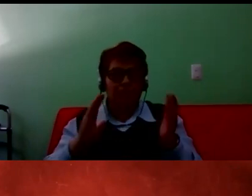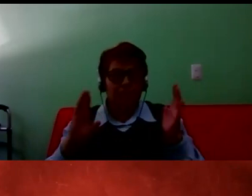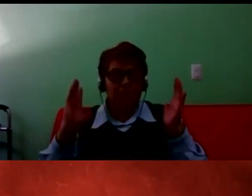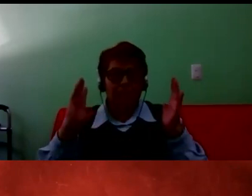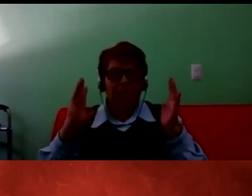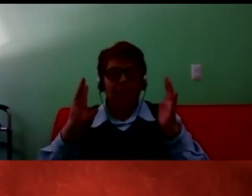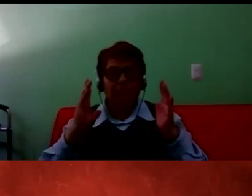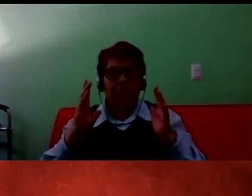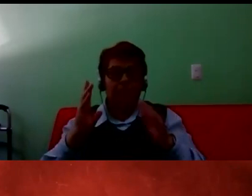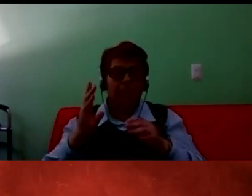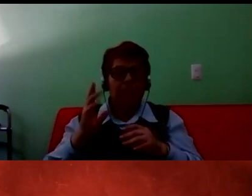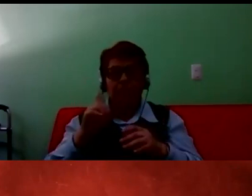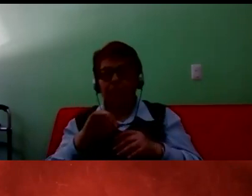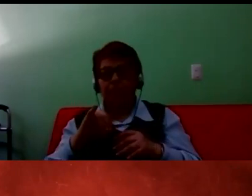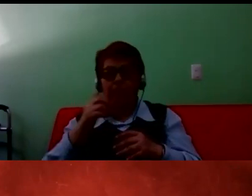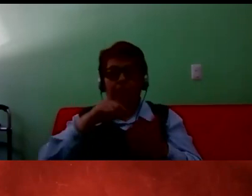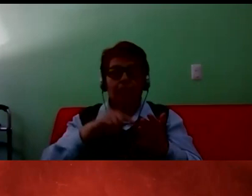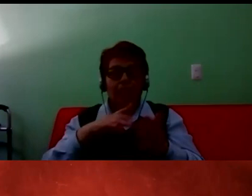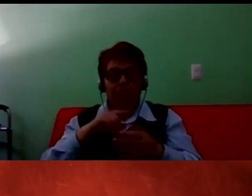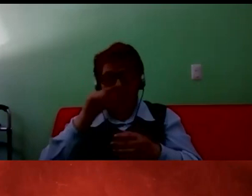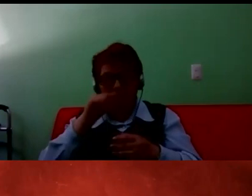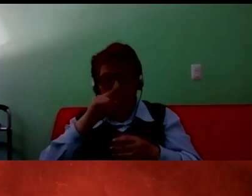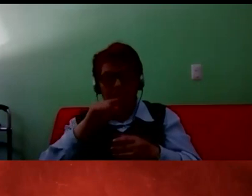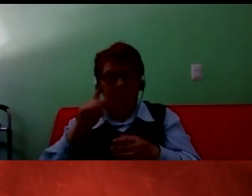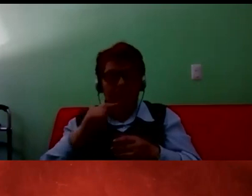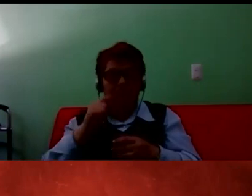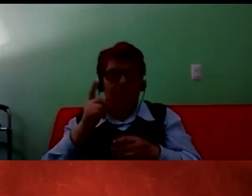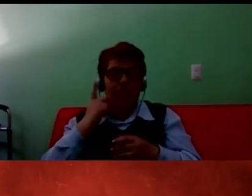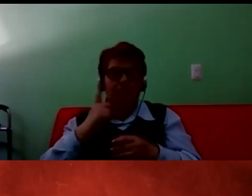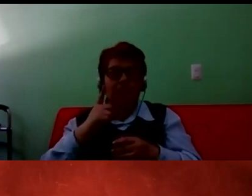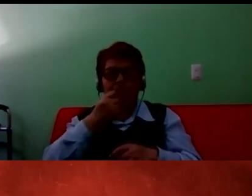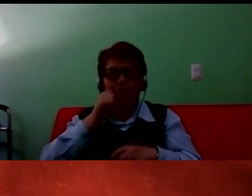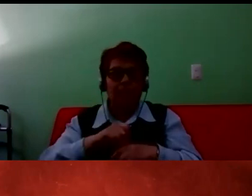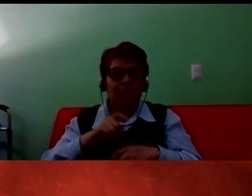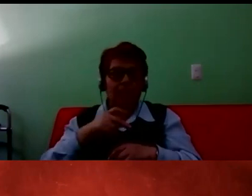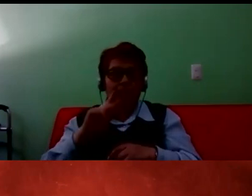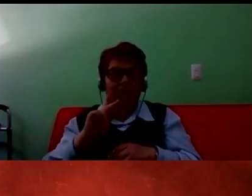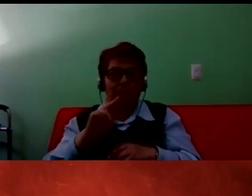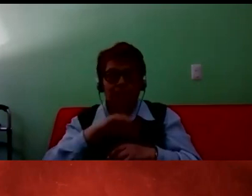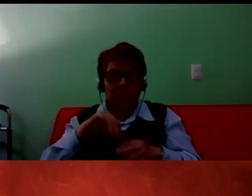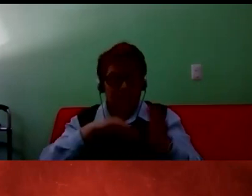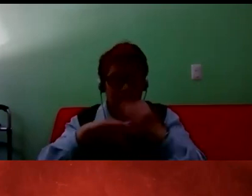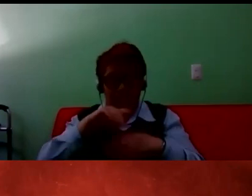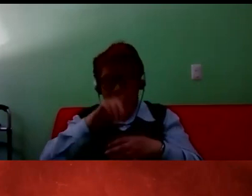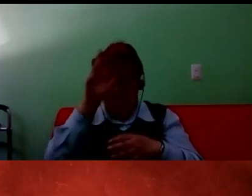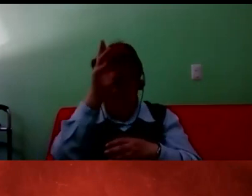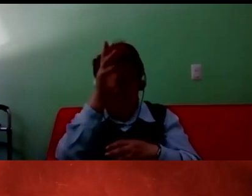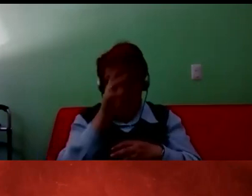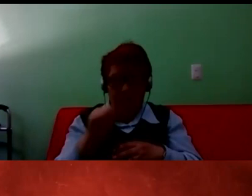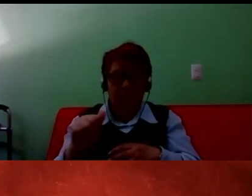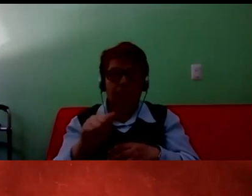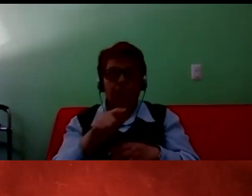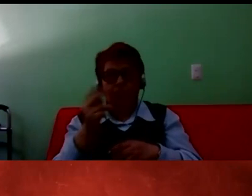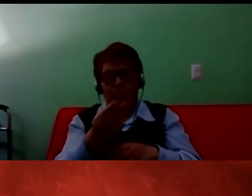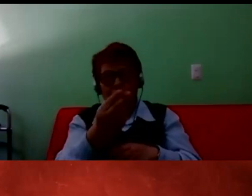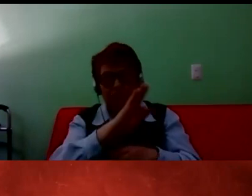¿Sí? Sí. Creo que hay una falla técnica por parte del diputado secretario, pero si están todas y todos de acuerdo, que usted